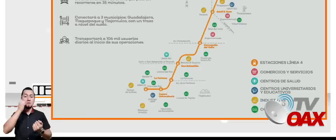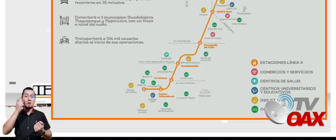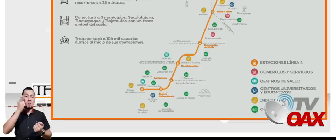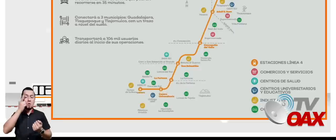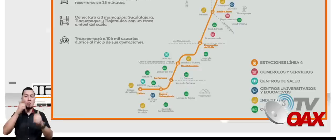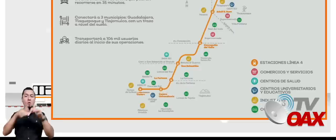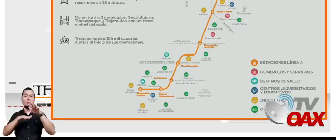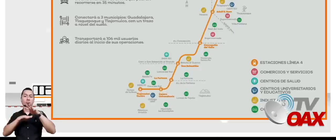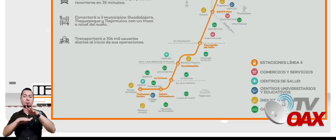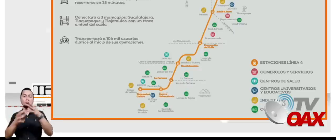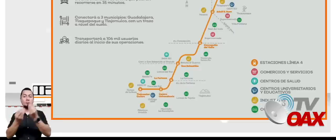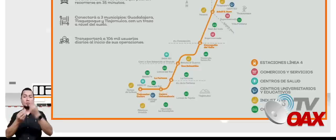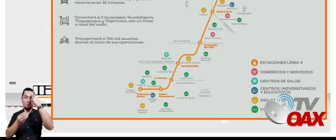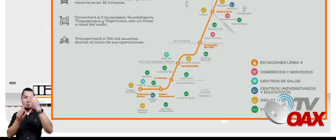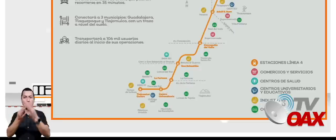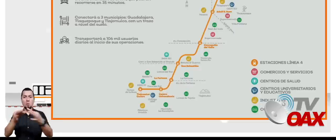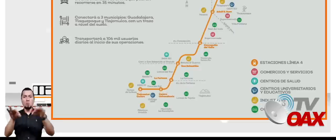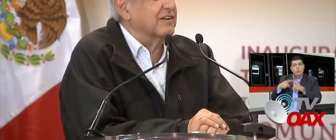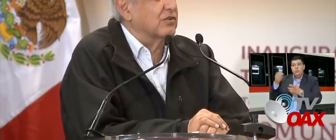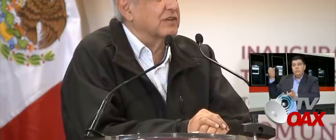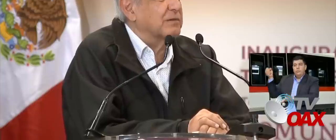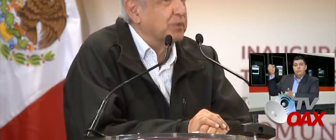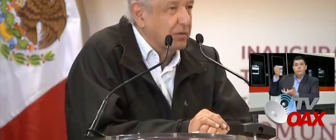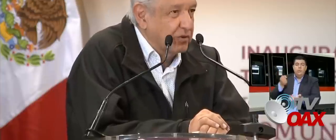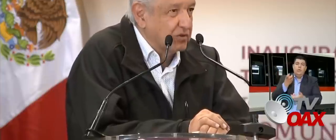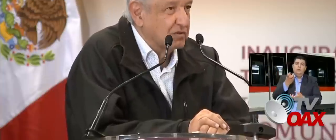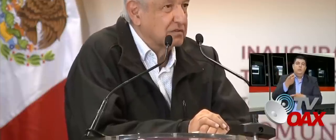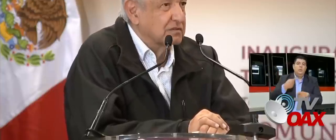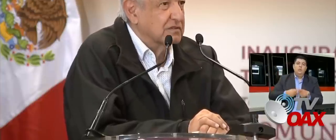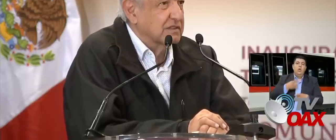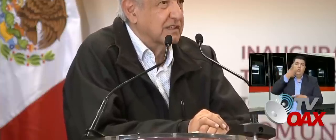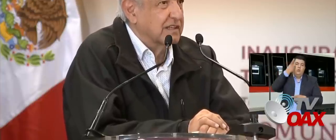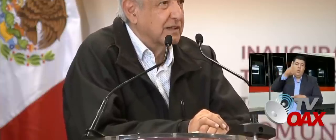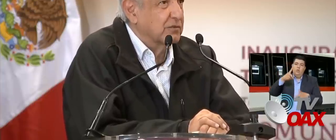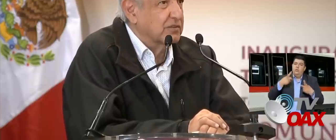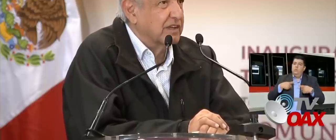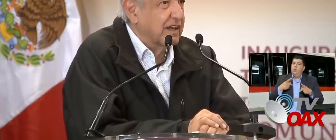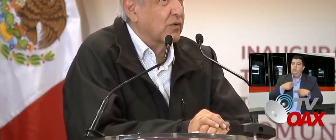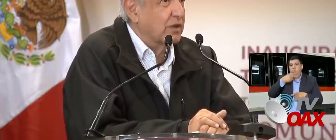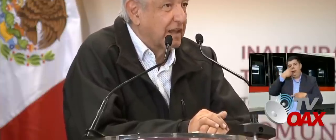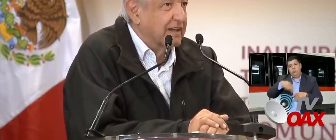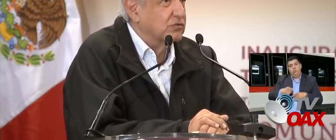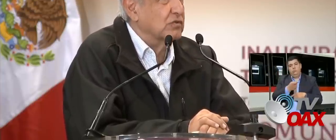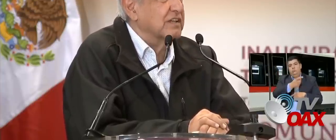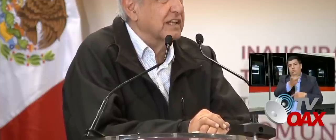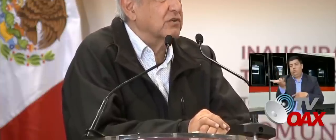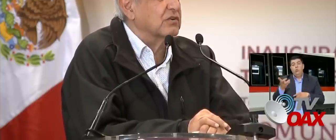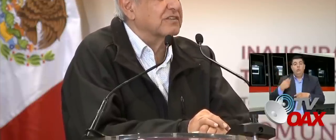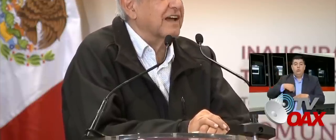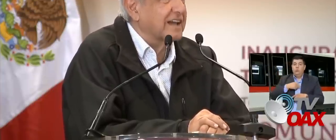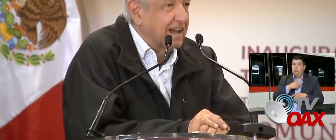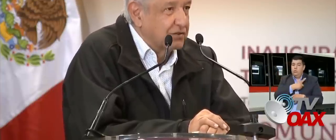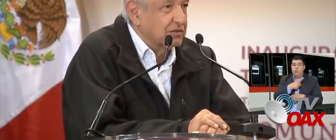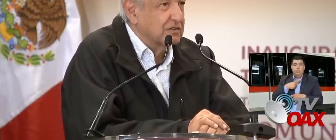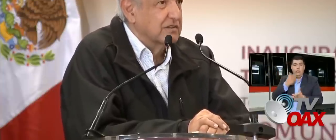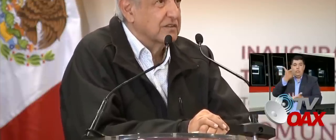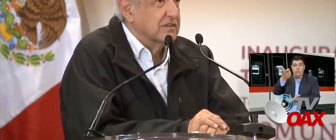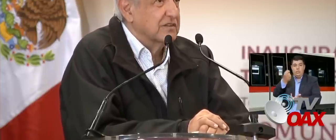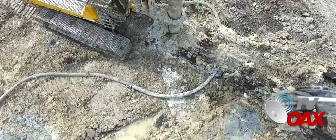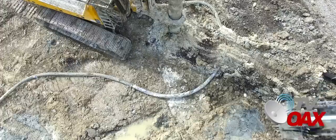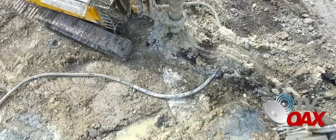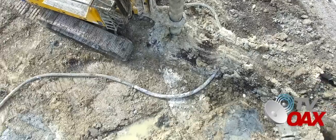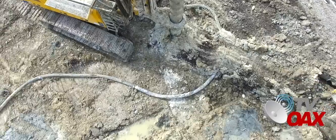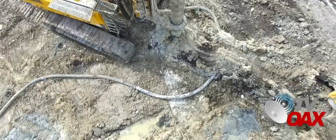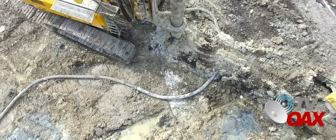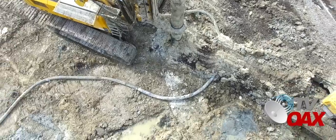Manuel López Obrador desde el inicio de su gestión es la conclusión de obras de gran importancia que